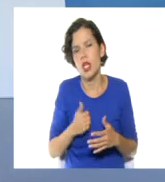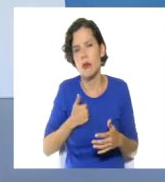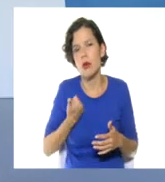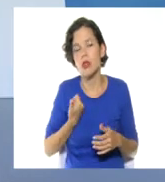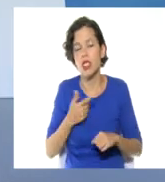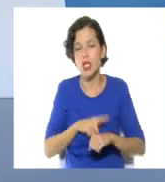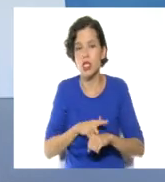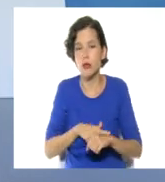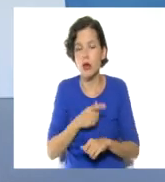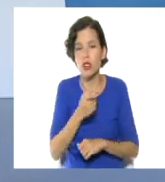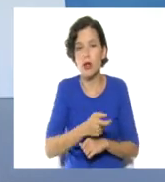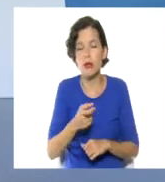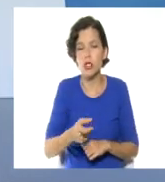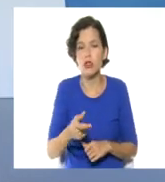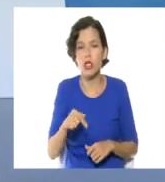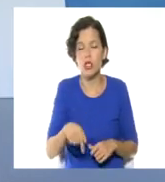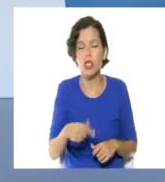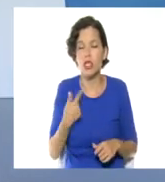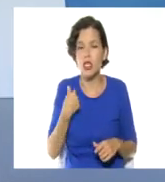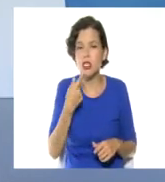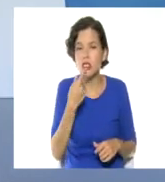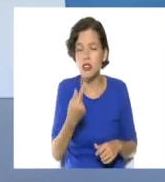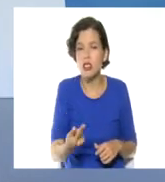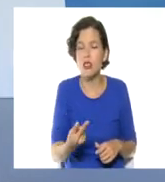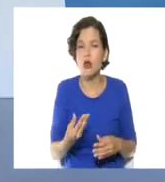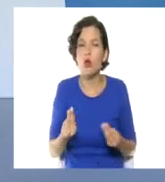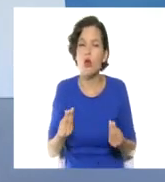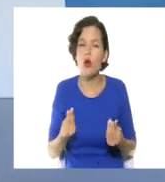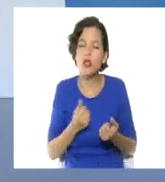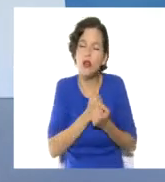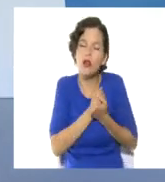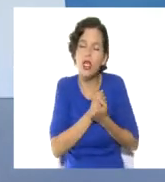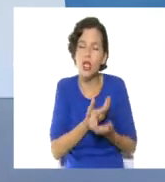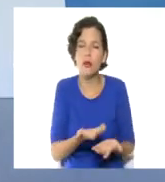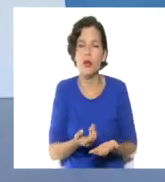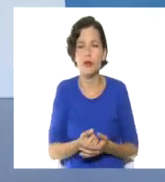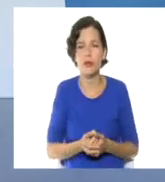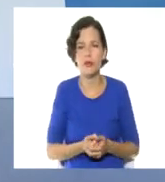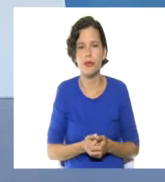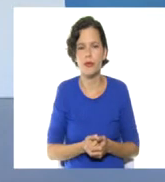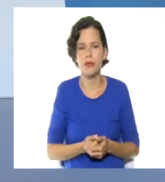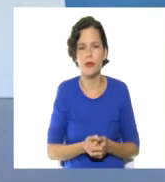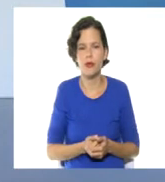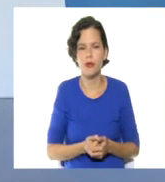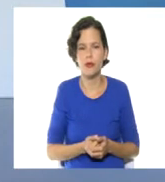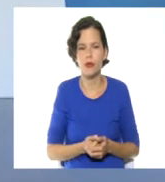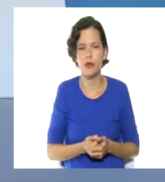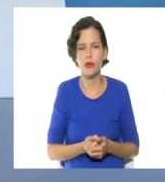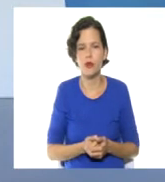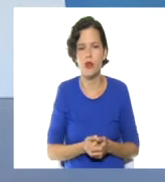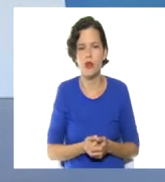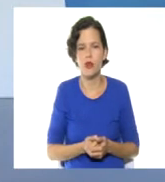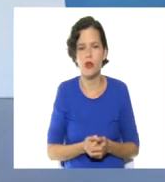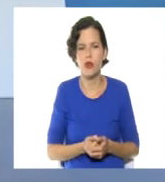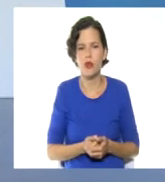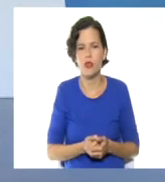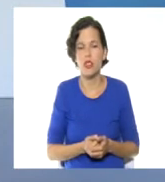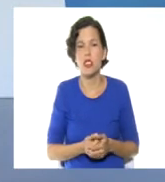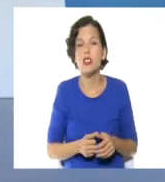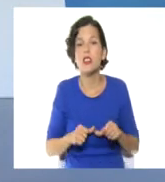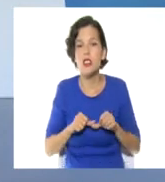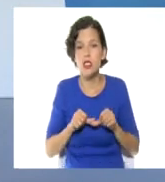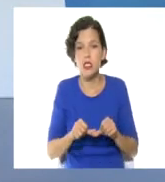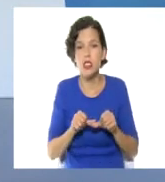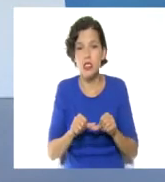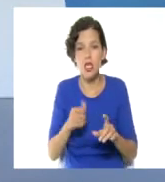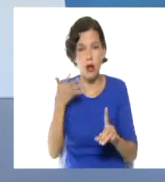personas están, decir cuánto nos queremos, cuánto nos apreciamos. Por supuesto, familia, continuemos fomentando esos